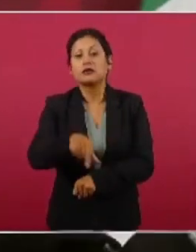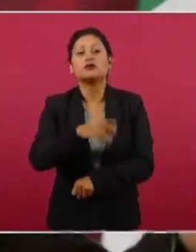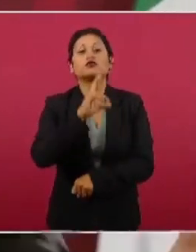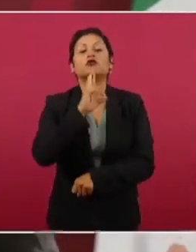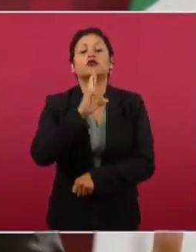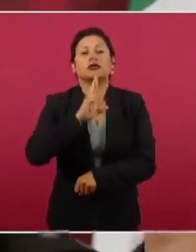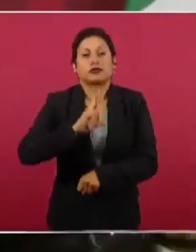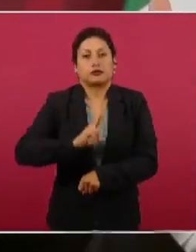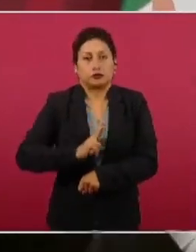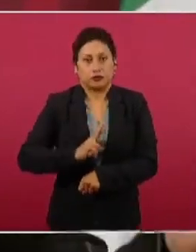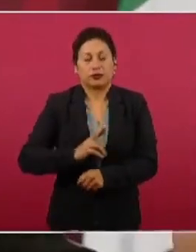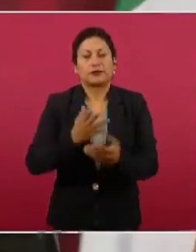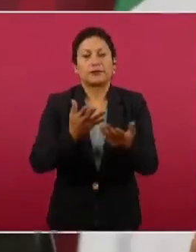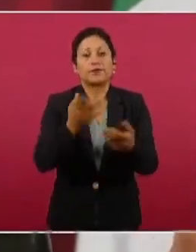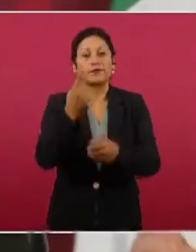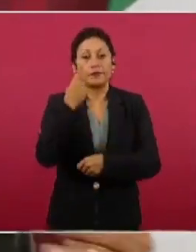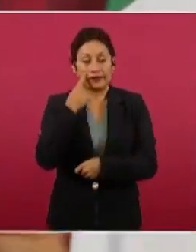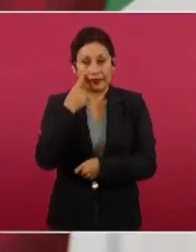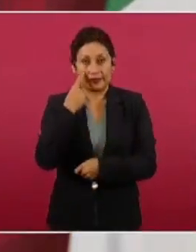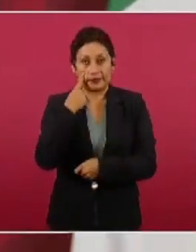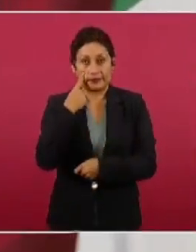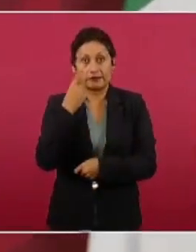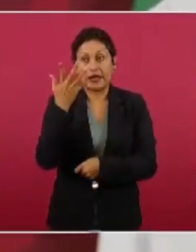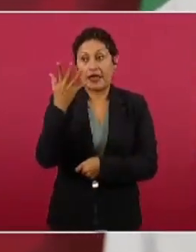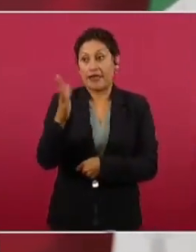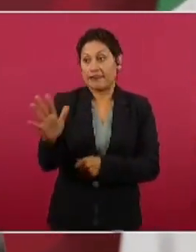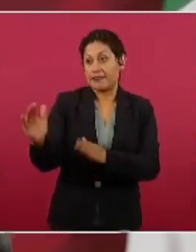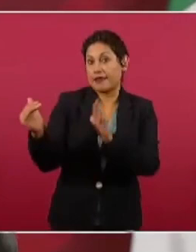Tenían oportunidad 10,000.